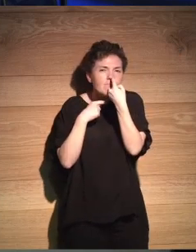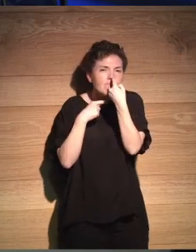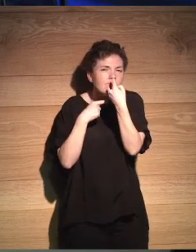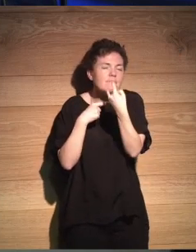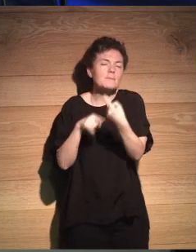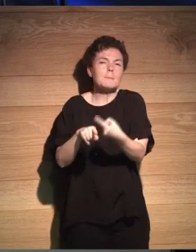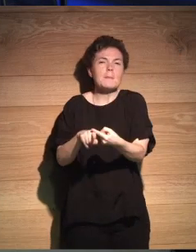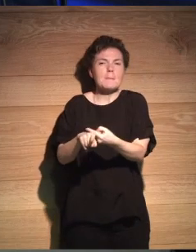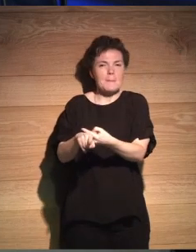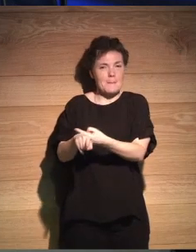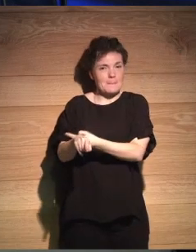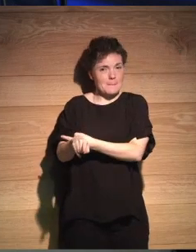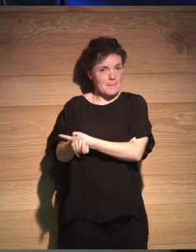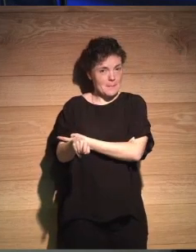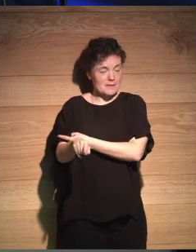fue, yo